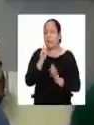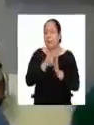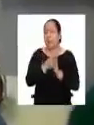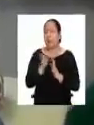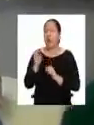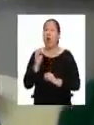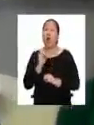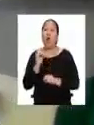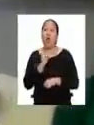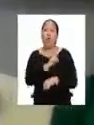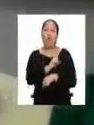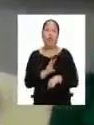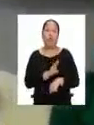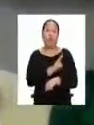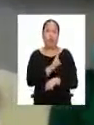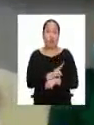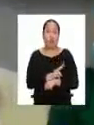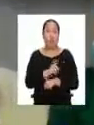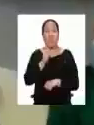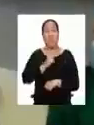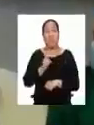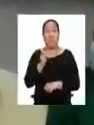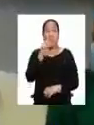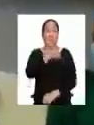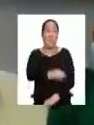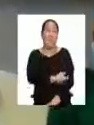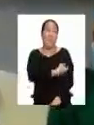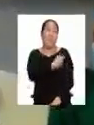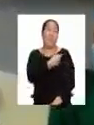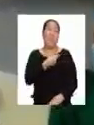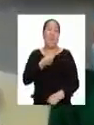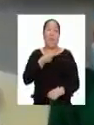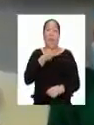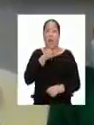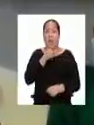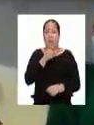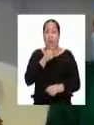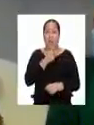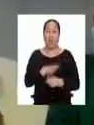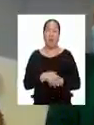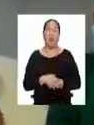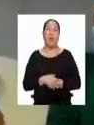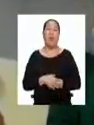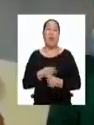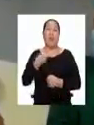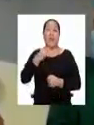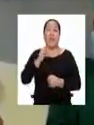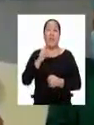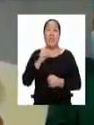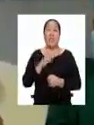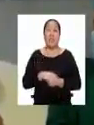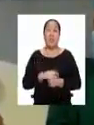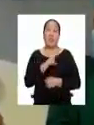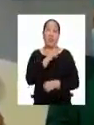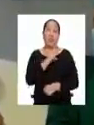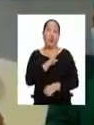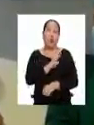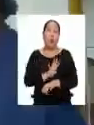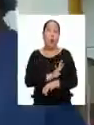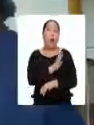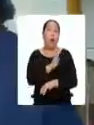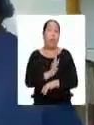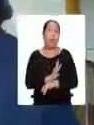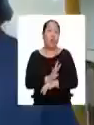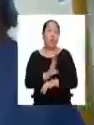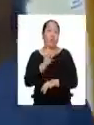Okay. Entonces, pero previo a eso hay que poner hidratación y significa que son 2 horas más. Wow, entonces generalmente los chicos están acá entre 4 y 6